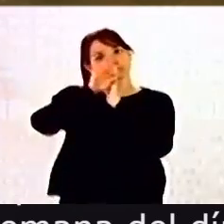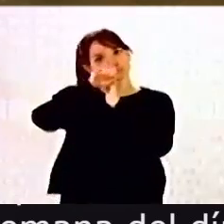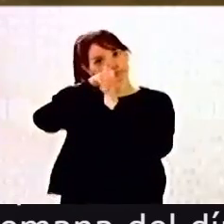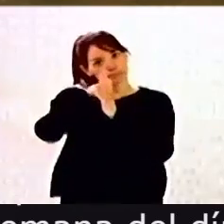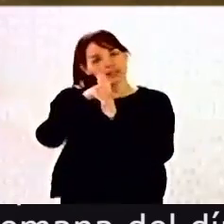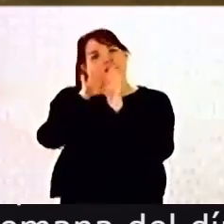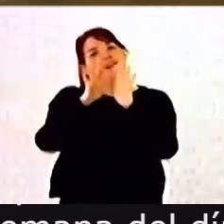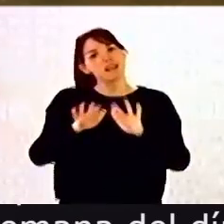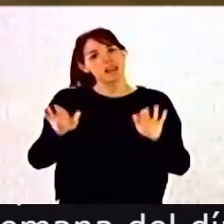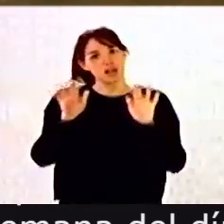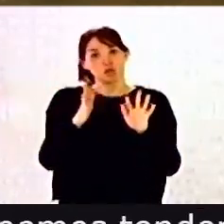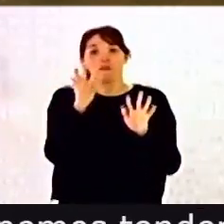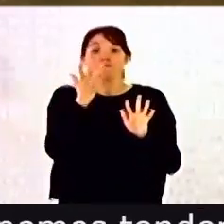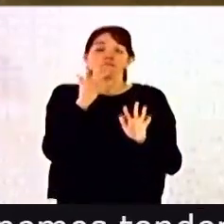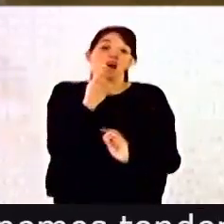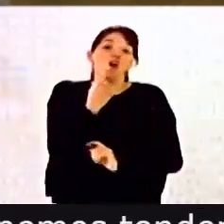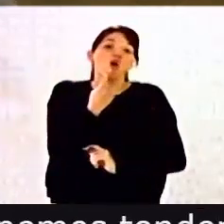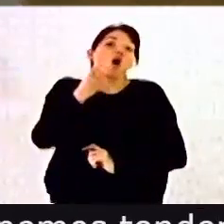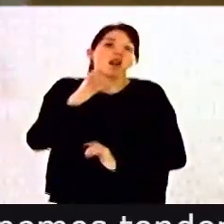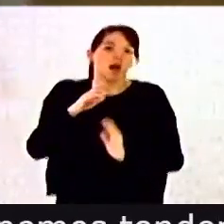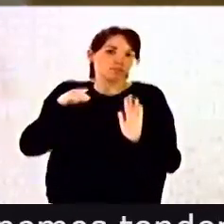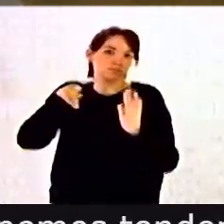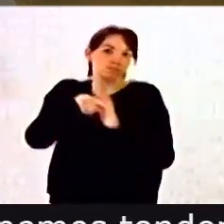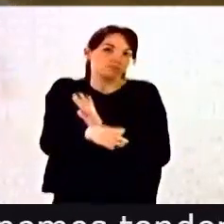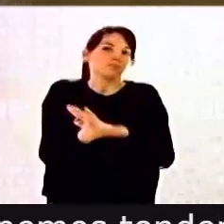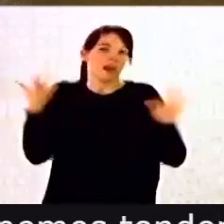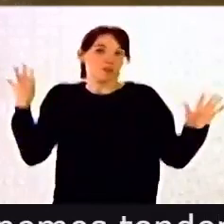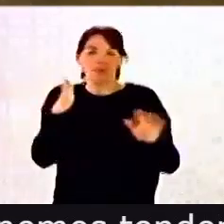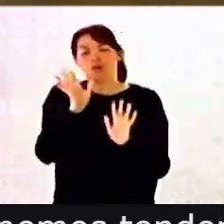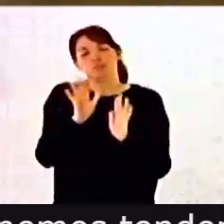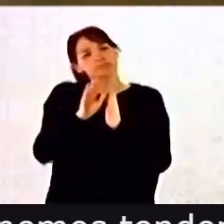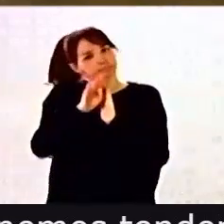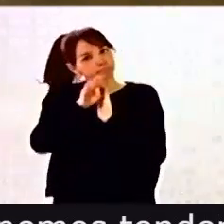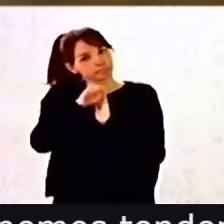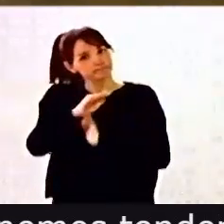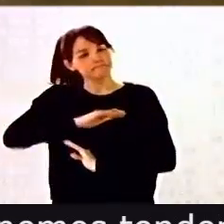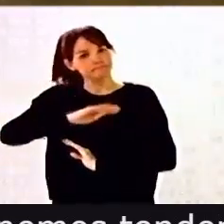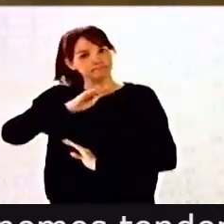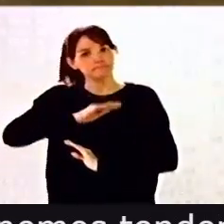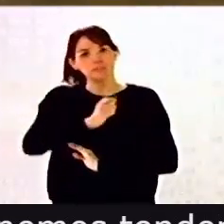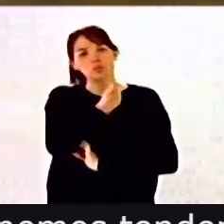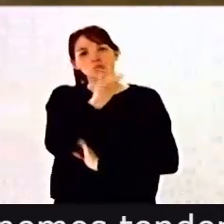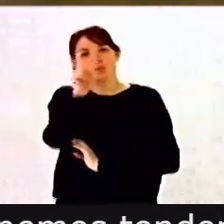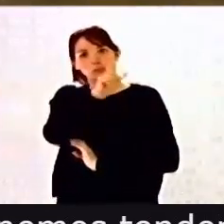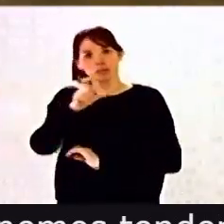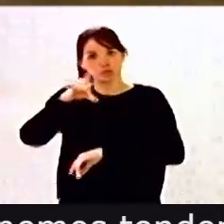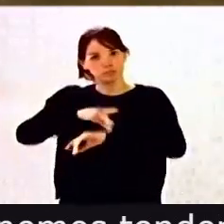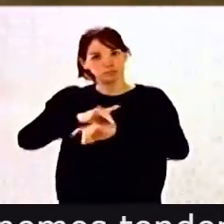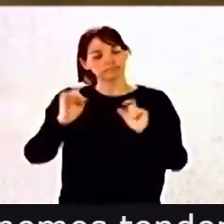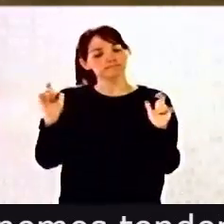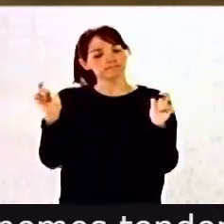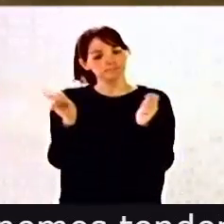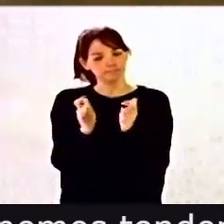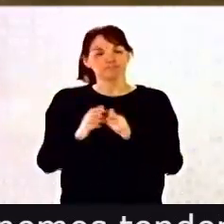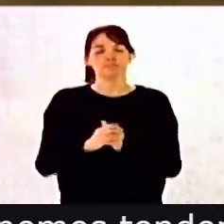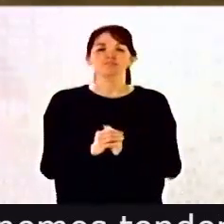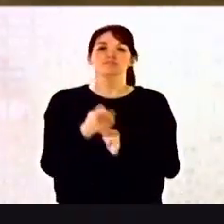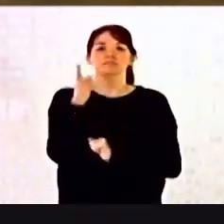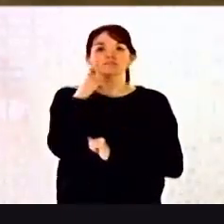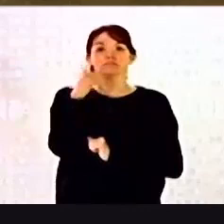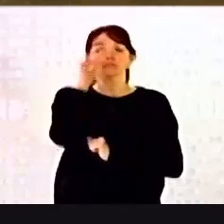más lenta de lo que desearíamos, pero de disminución progresiva del número de infectados. Miren, del total